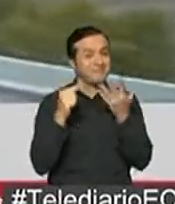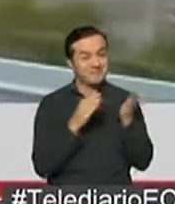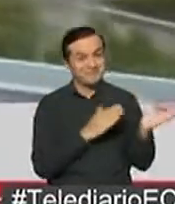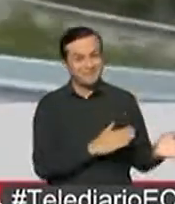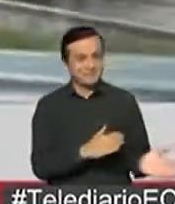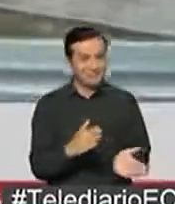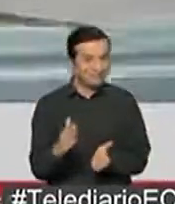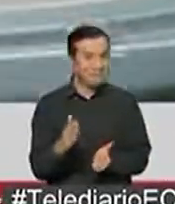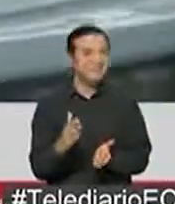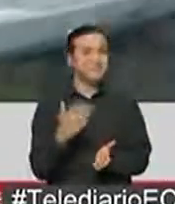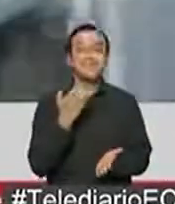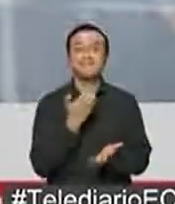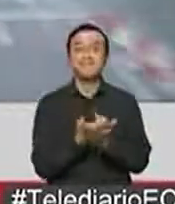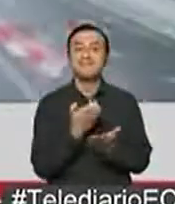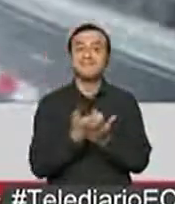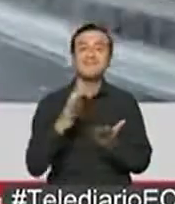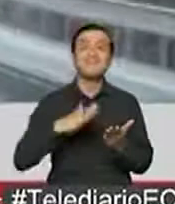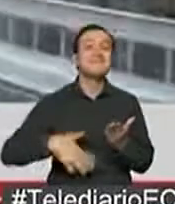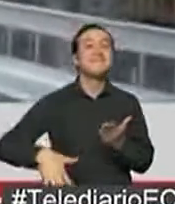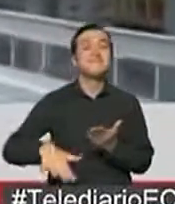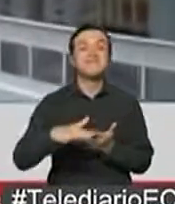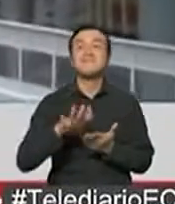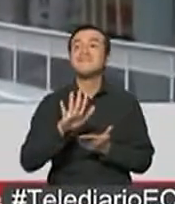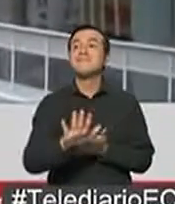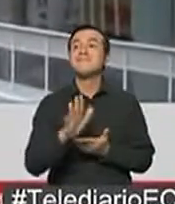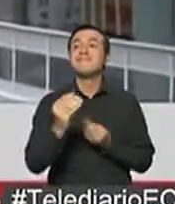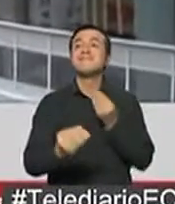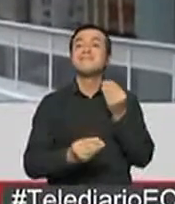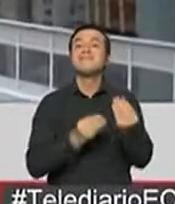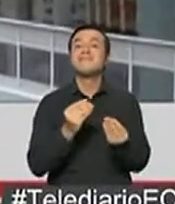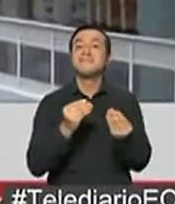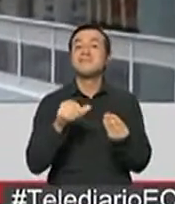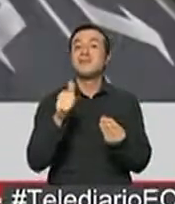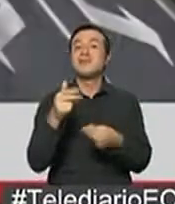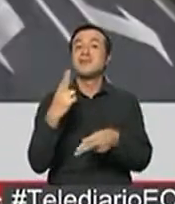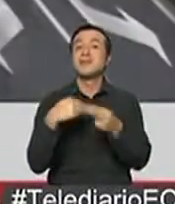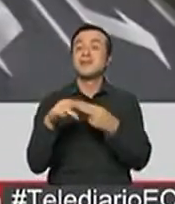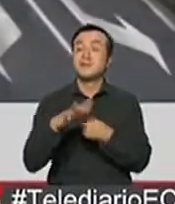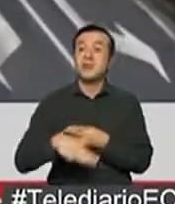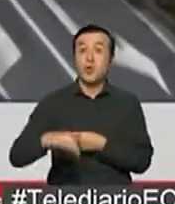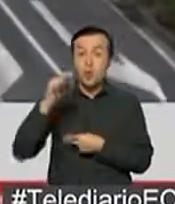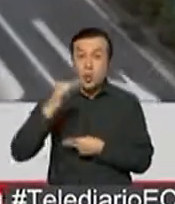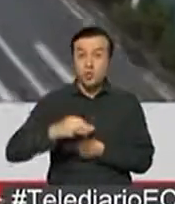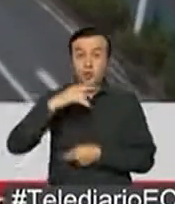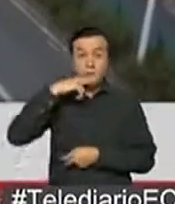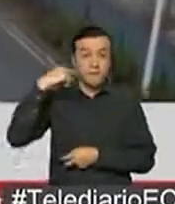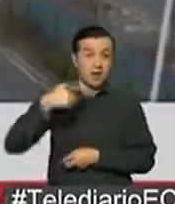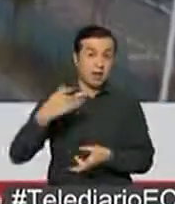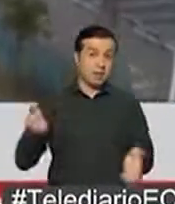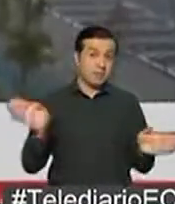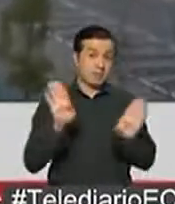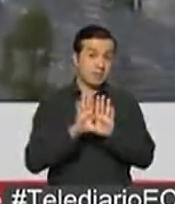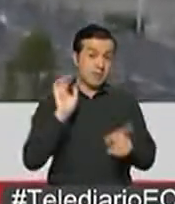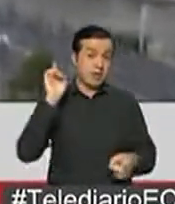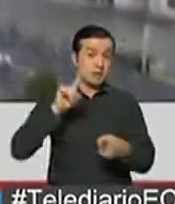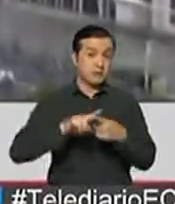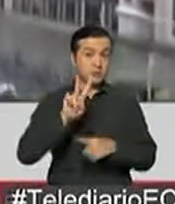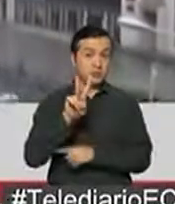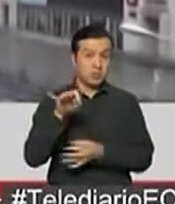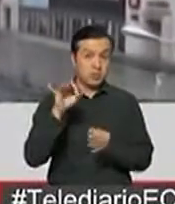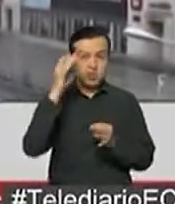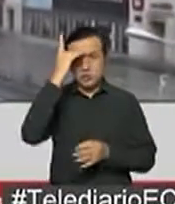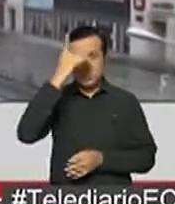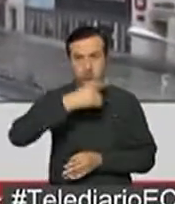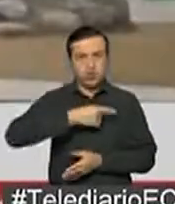la economía local bajó su ritmo con mercados y otros comercios cerrados por el feriado de año nuevo que se extenderá hasta el 2 de febrero por